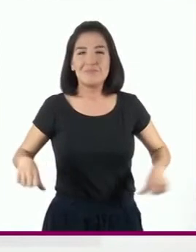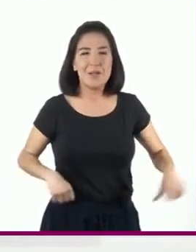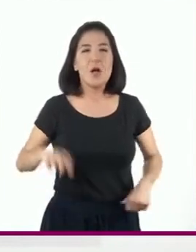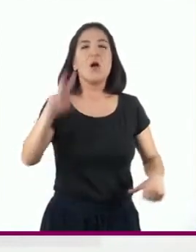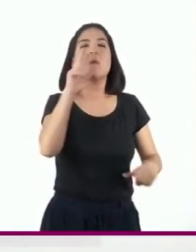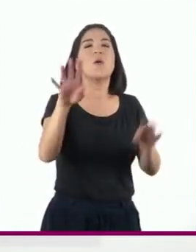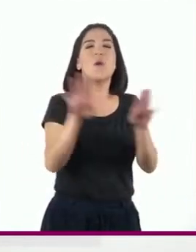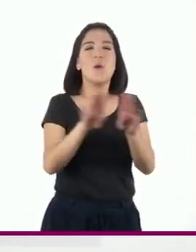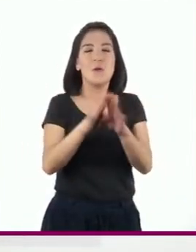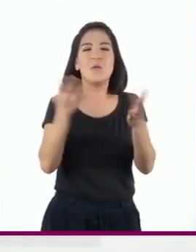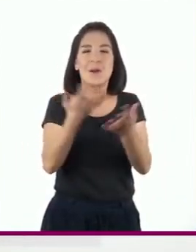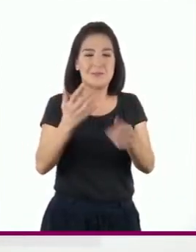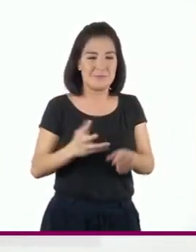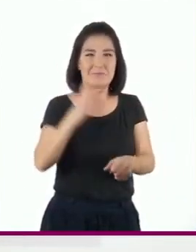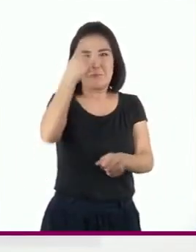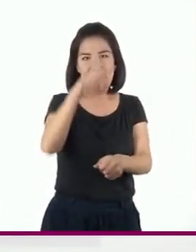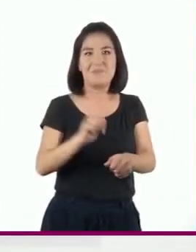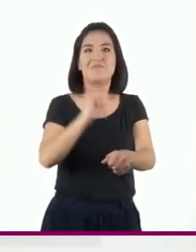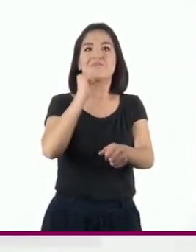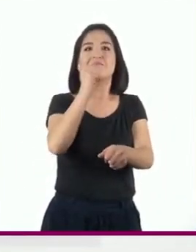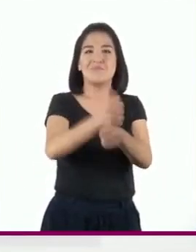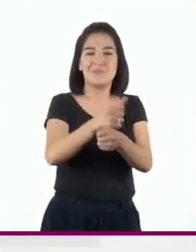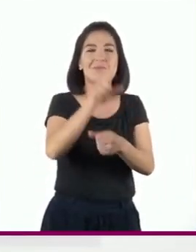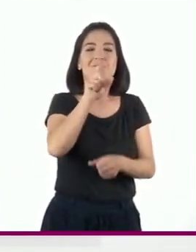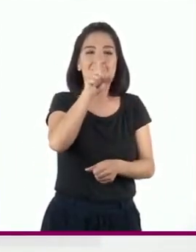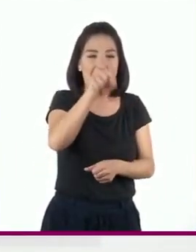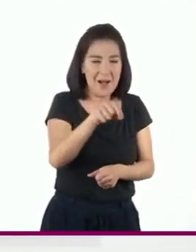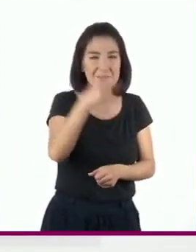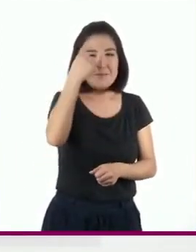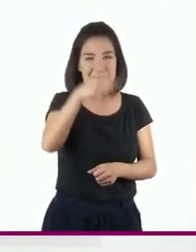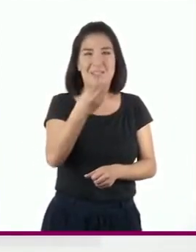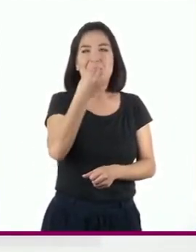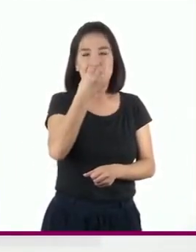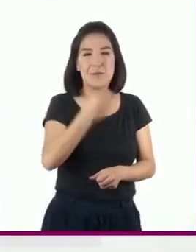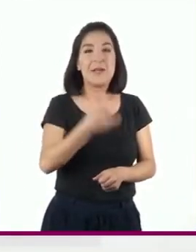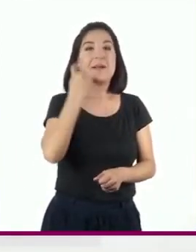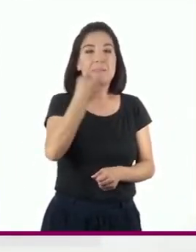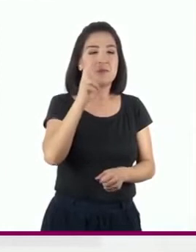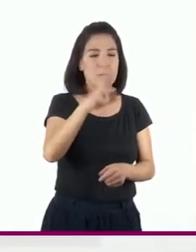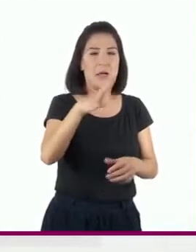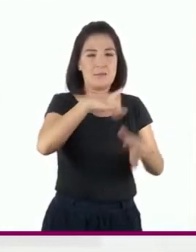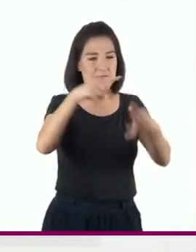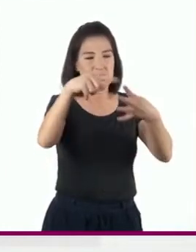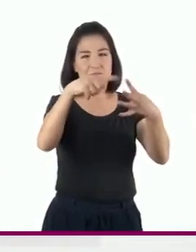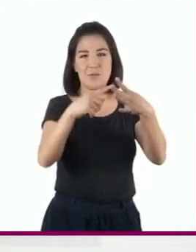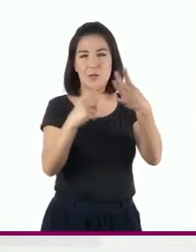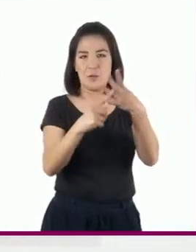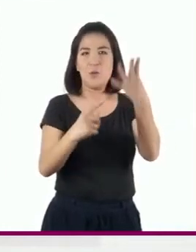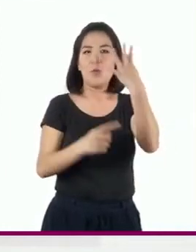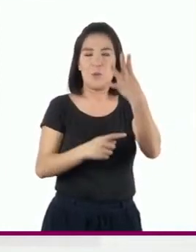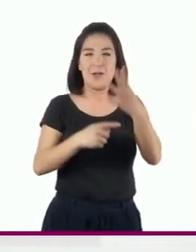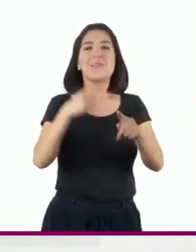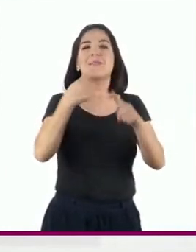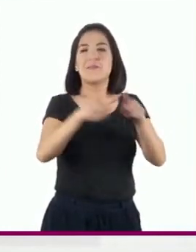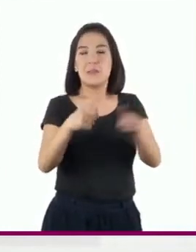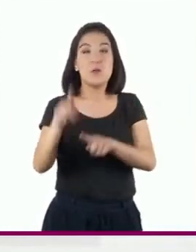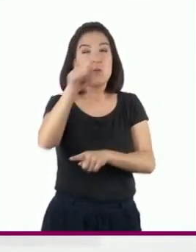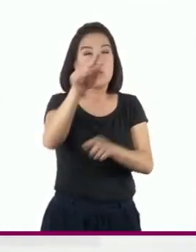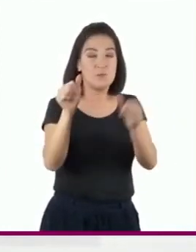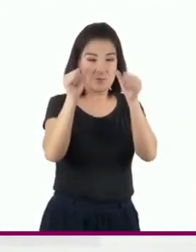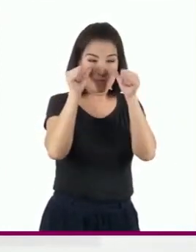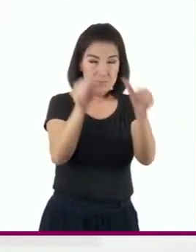los cactus Opuntia. Este pinzón habita en formaciones secas de árboles o arbustos. A